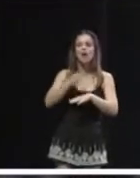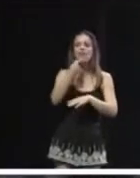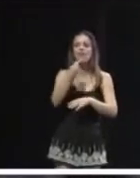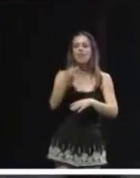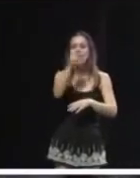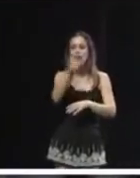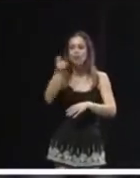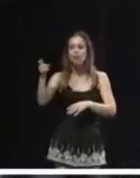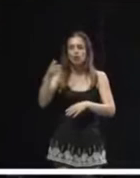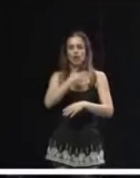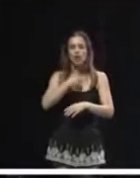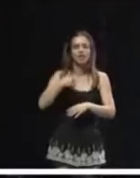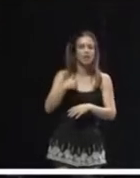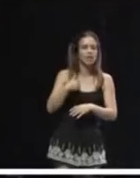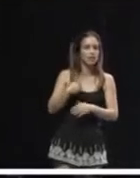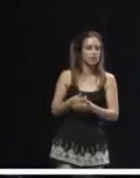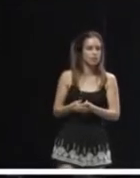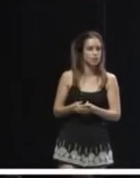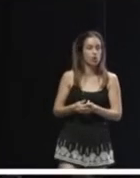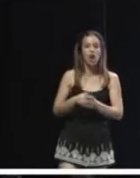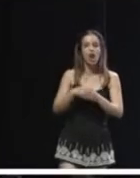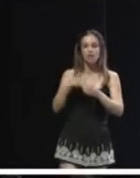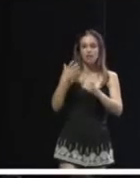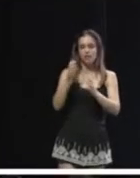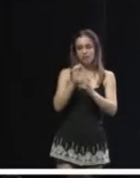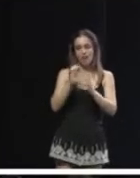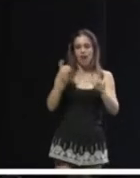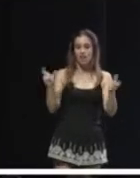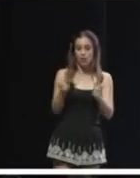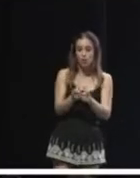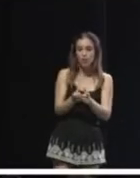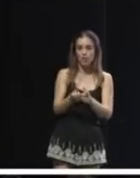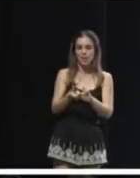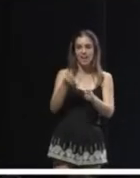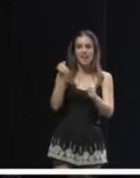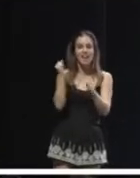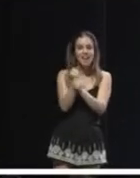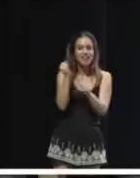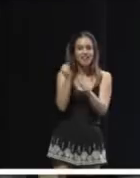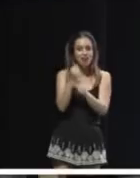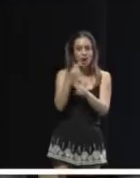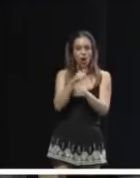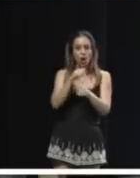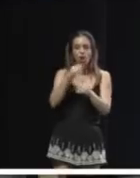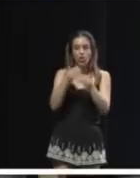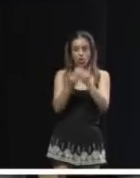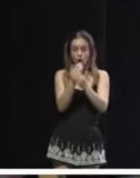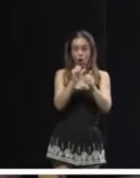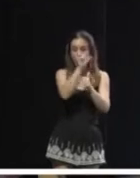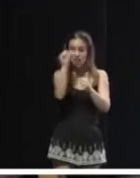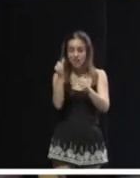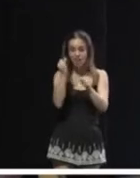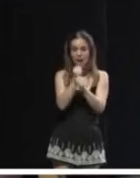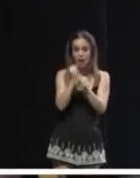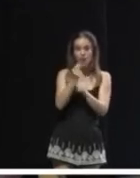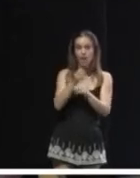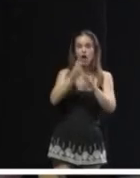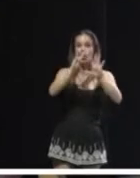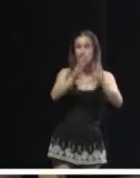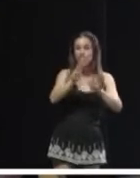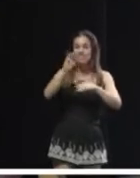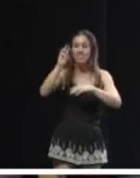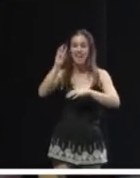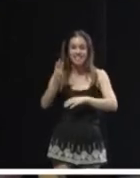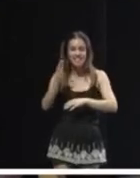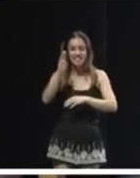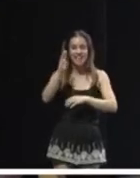que queremos reducir la jornada laboral sin reducción salarial. Llevamos con la misma jornada desde el año 83 y